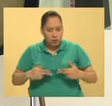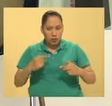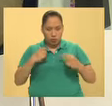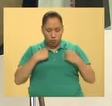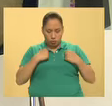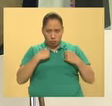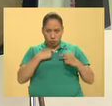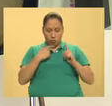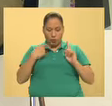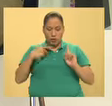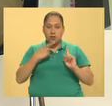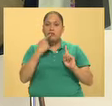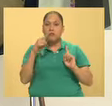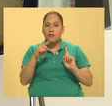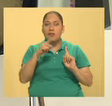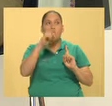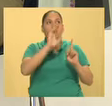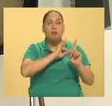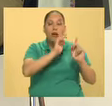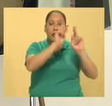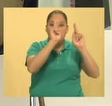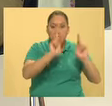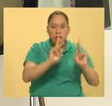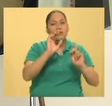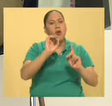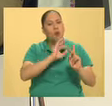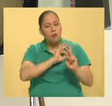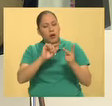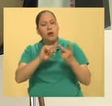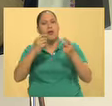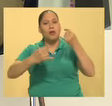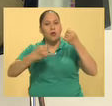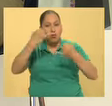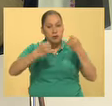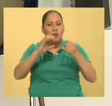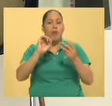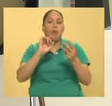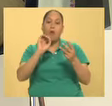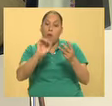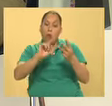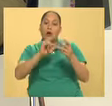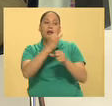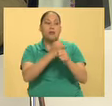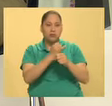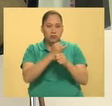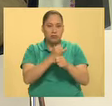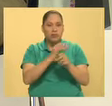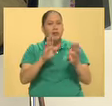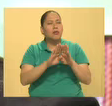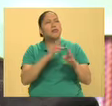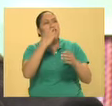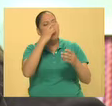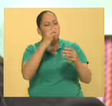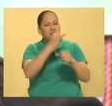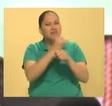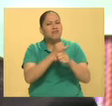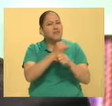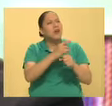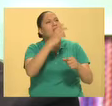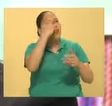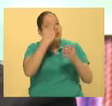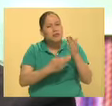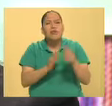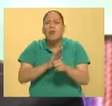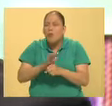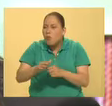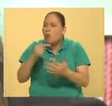¿es conciliar o llevar a un juicio y solución? O investigar. Investigar las presuntas violaciones o las violaciones a